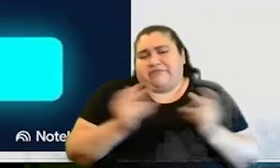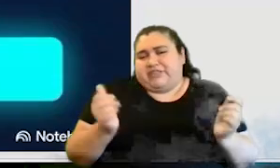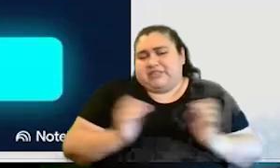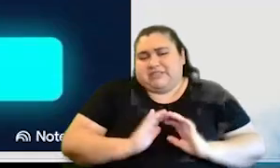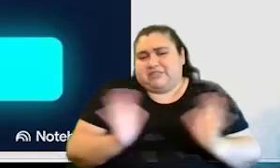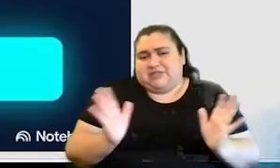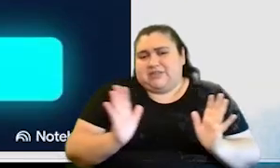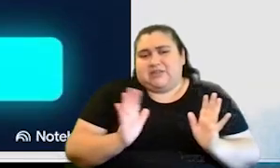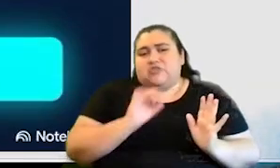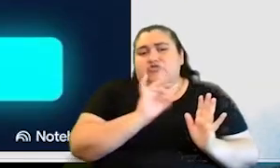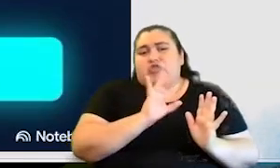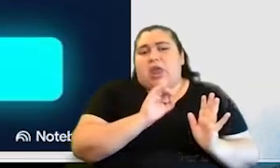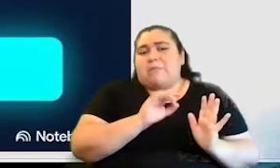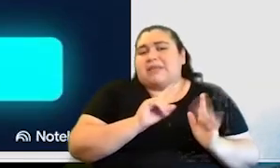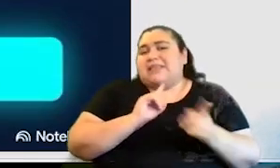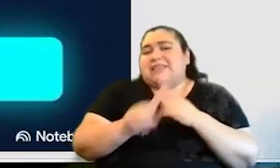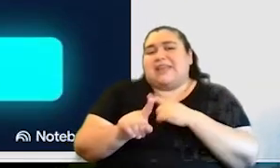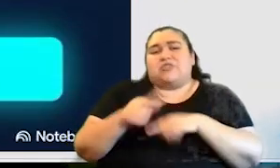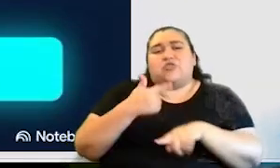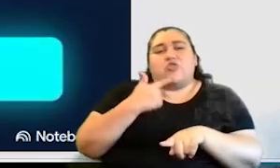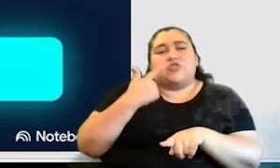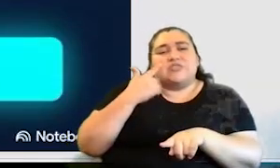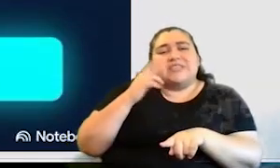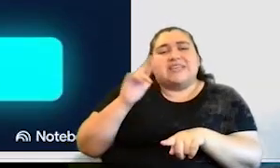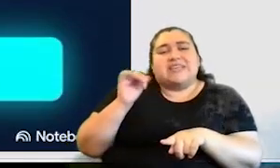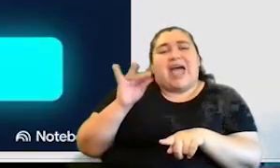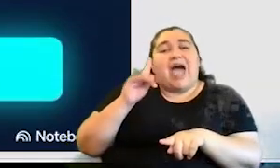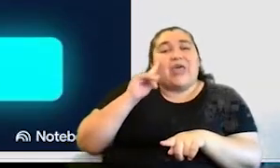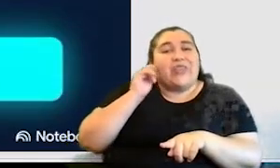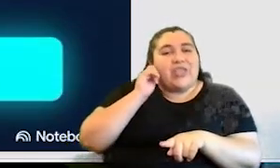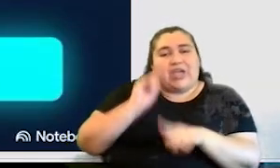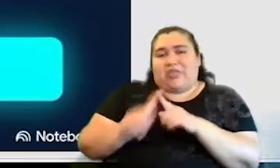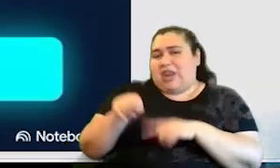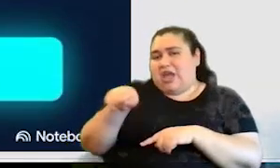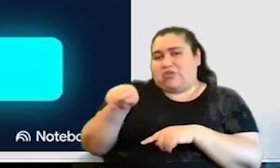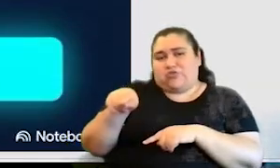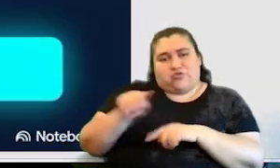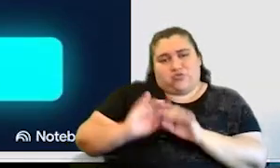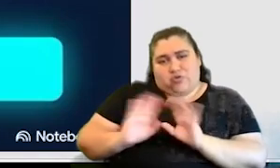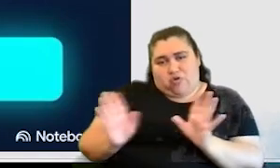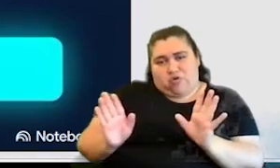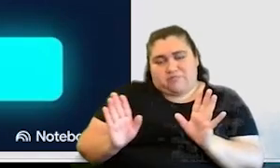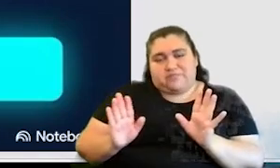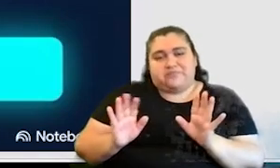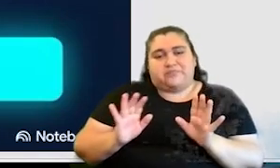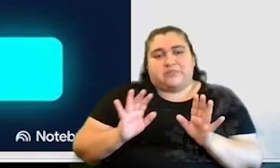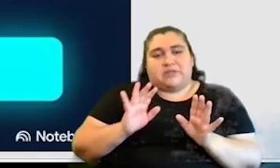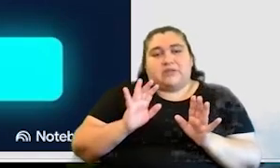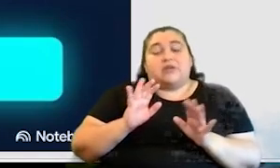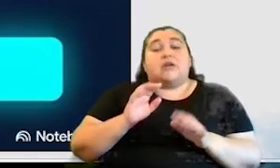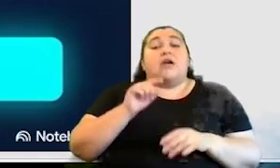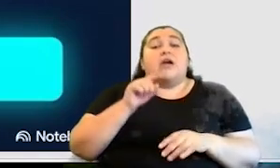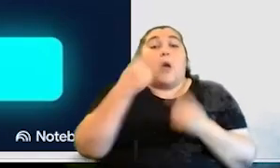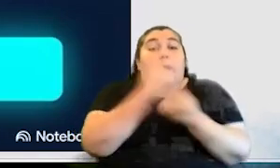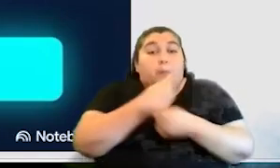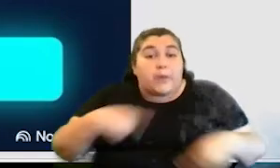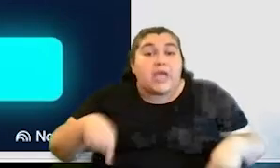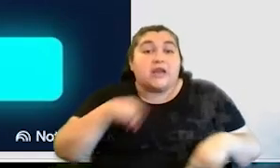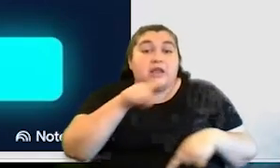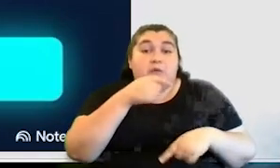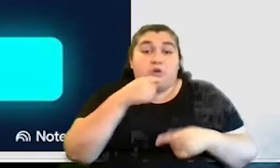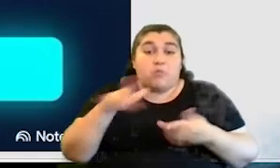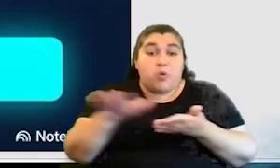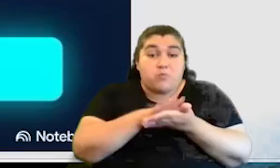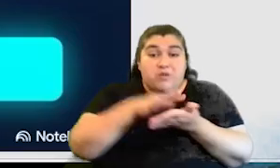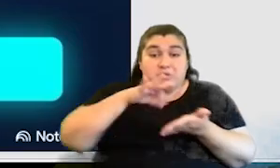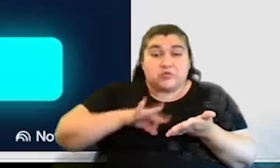que solo nos queda presentar el CIRADIG. Y en algunos casos, si tenemos bienes que superen el mínimo no imponible